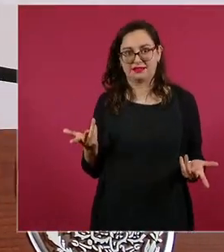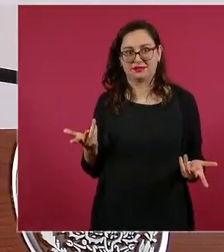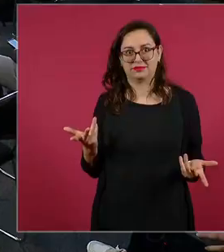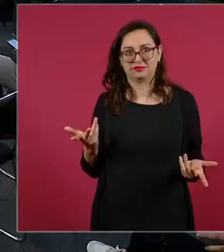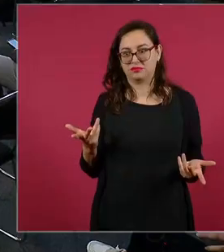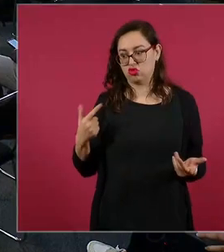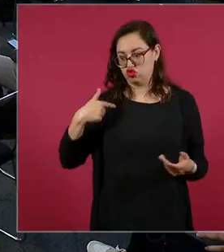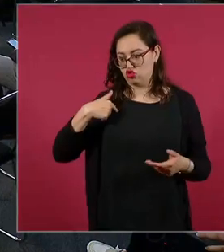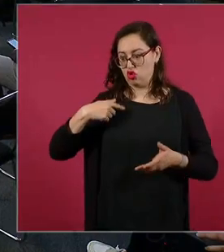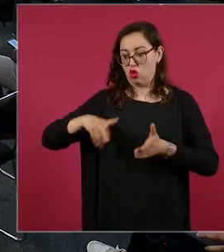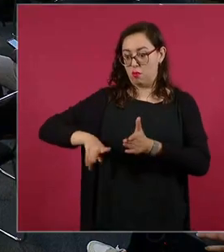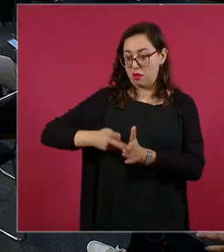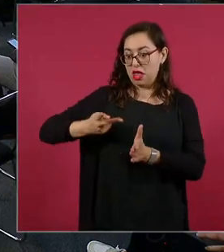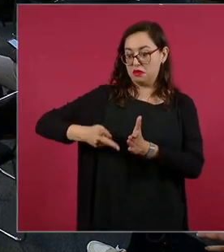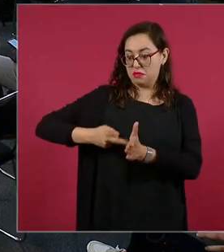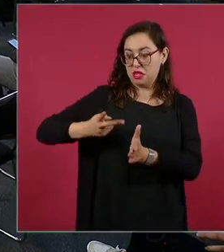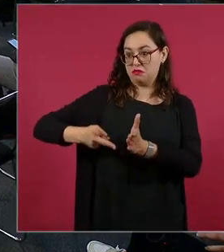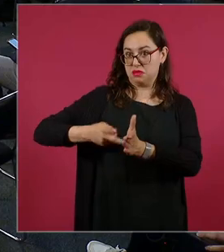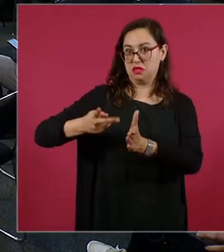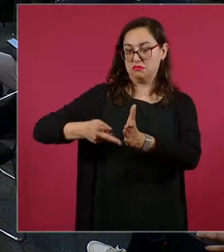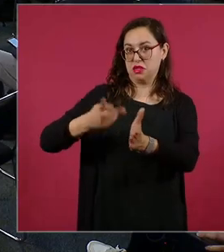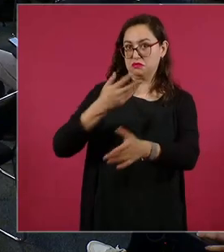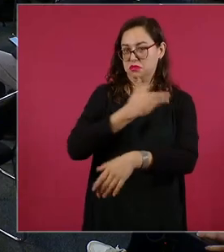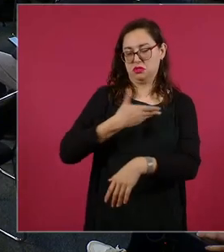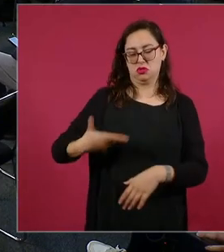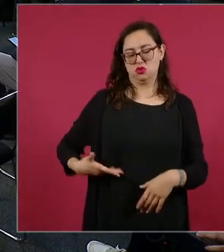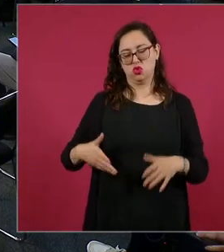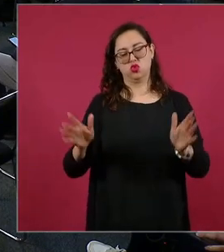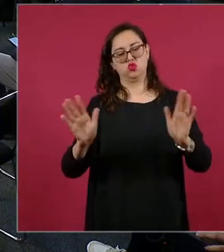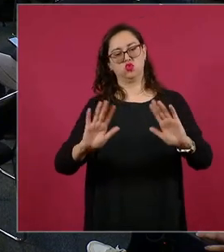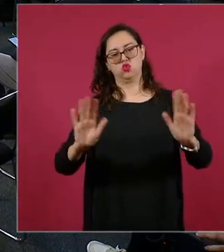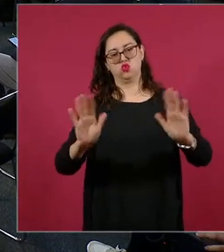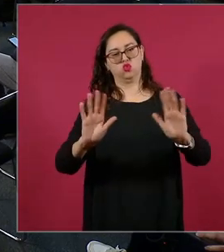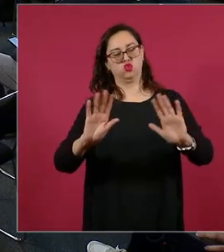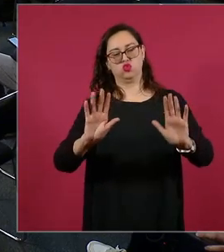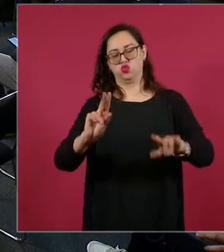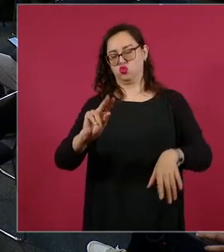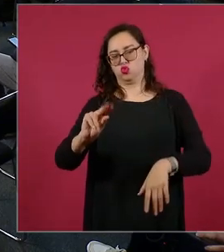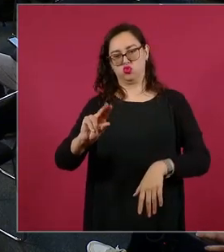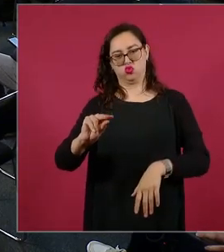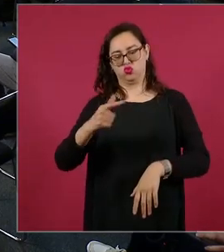cambiar la constitución entonces tenía que poner algo